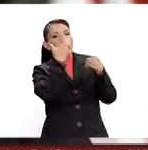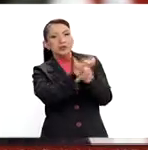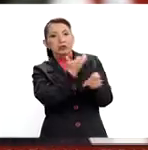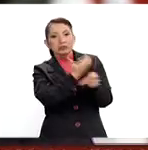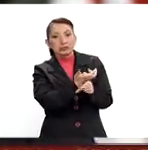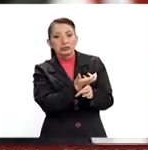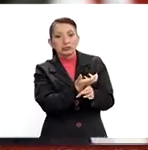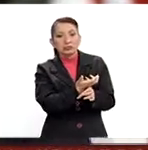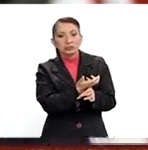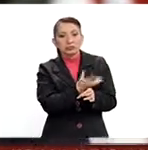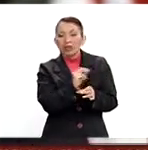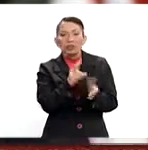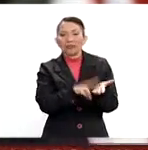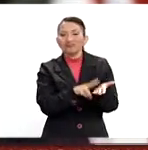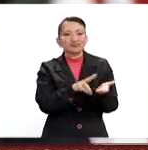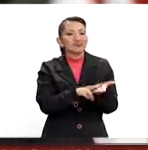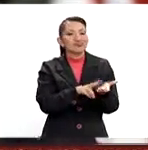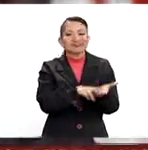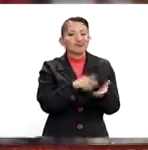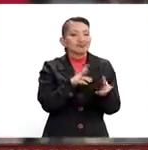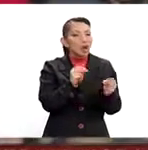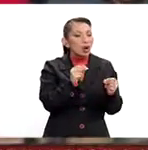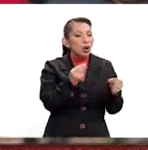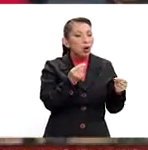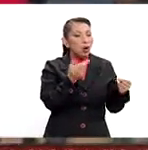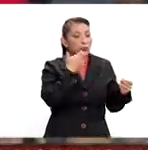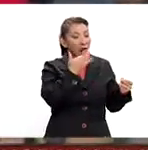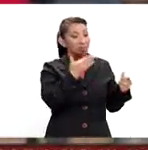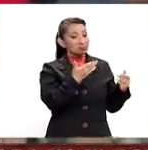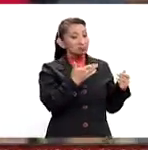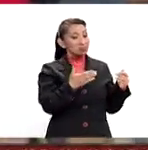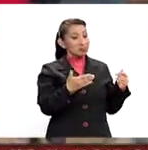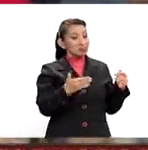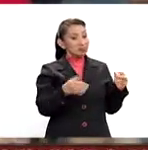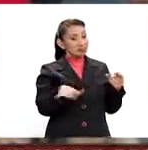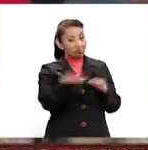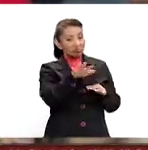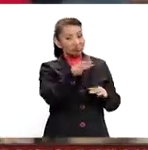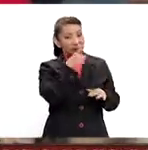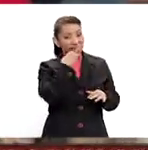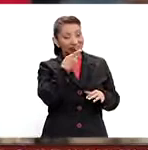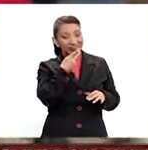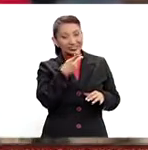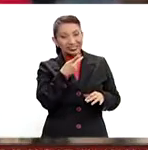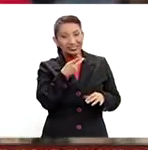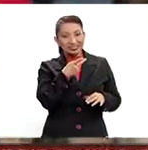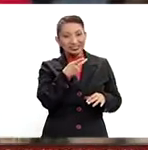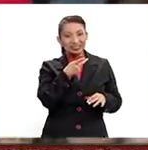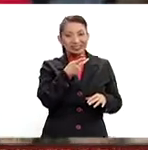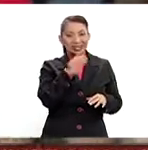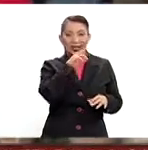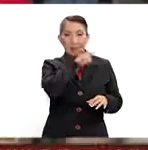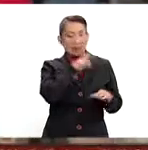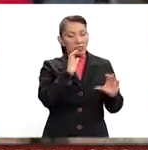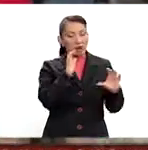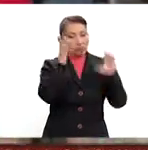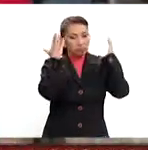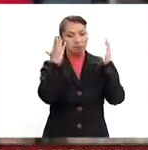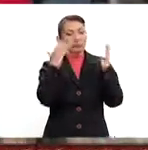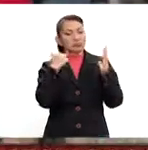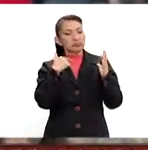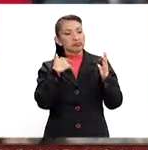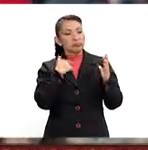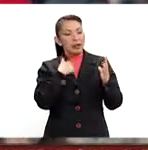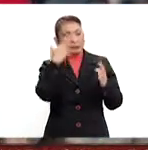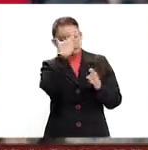estadounidense. Que al parecer no se valida con el récord o con, digamos, ya lo que llaman el fact-checking, ¿no? Sí, claro.